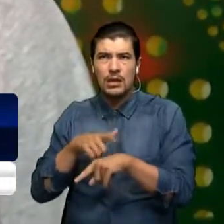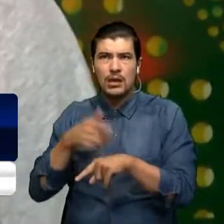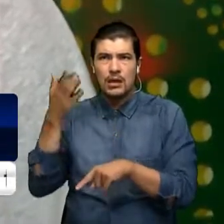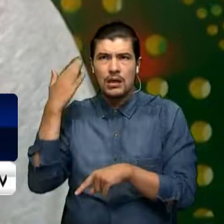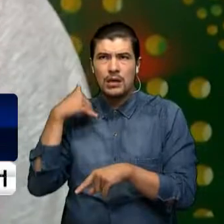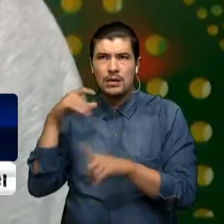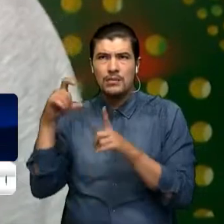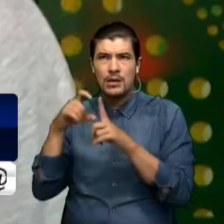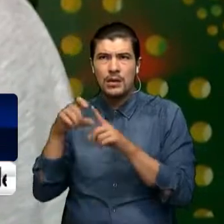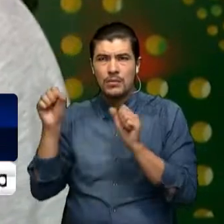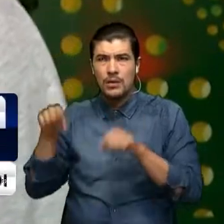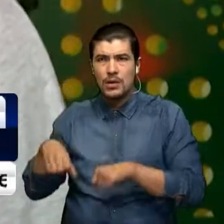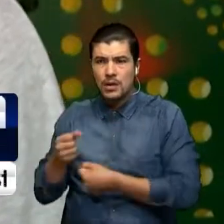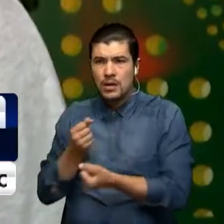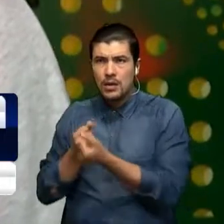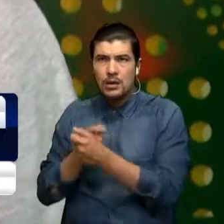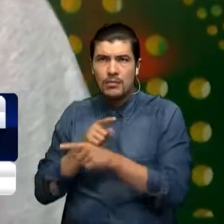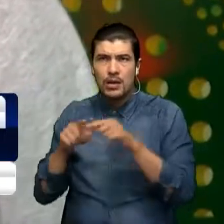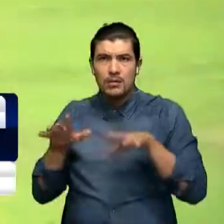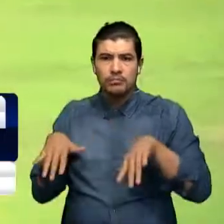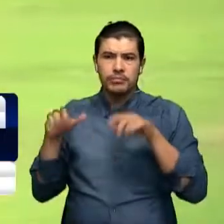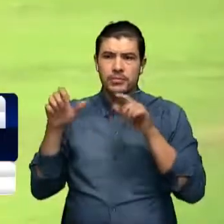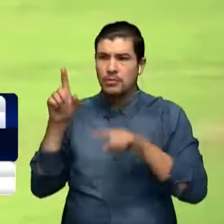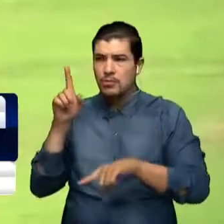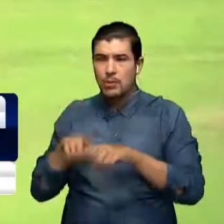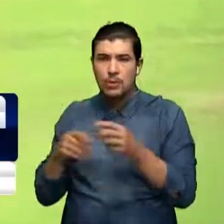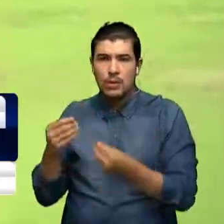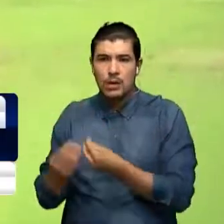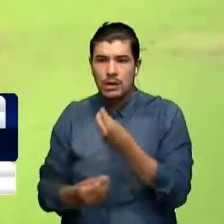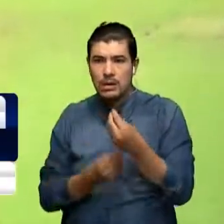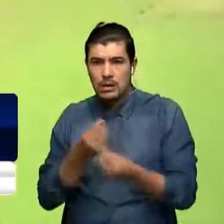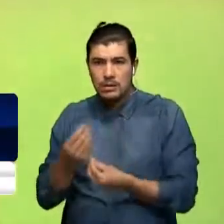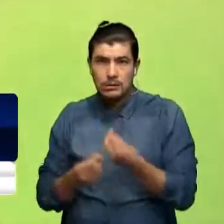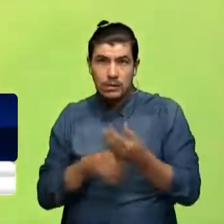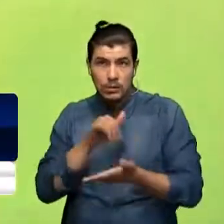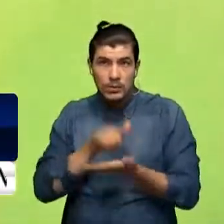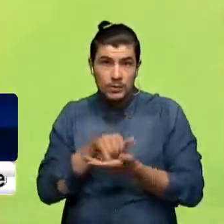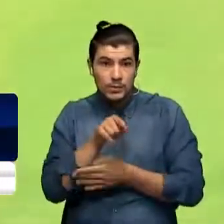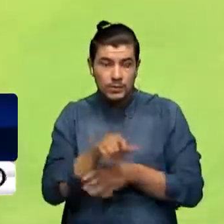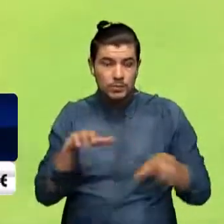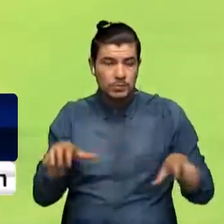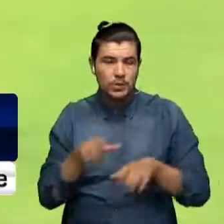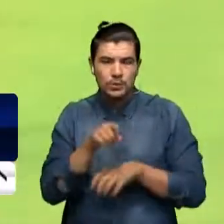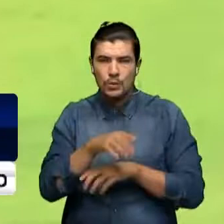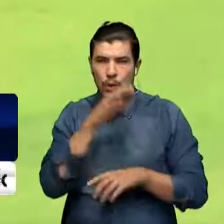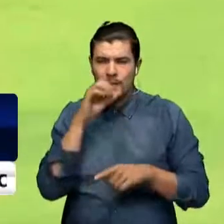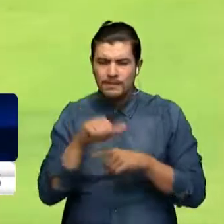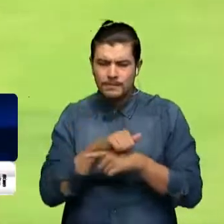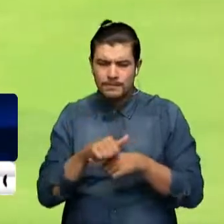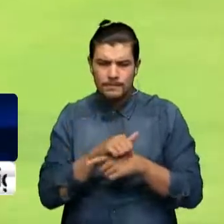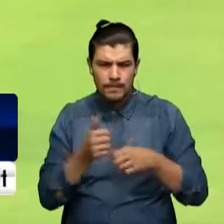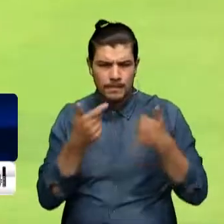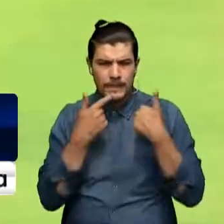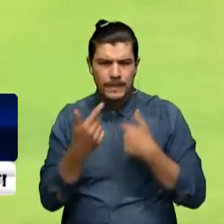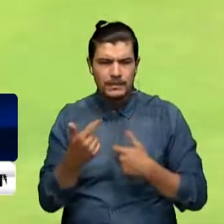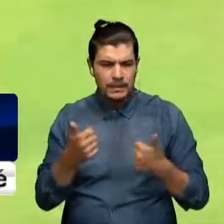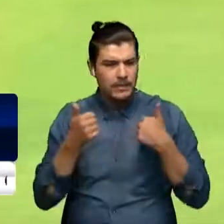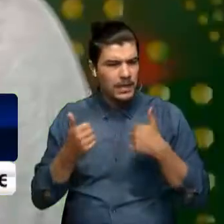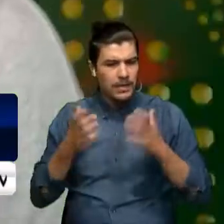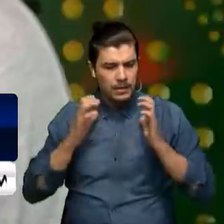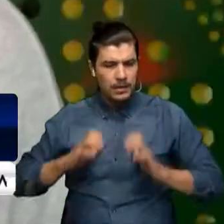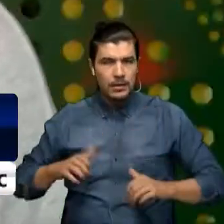poder reforzarse y a lo último no se pudo y a pesar de su actividad ha venido trabajando y dice estar bien física y futbolísticamente